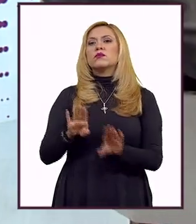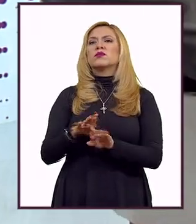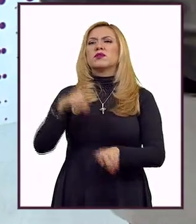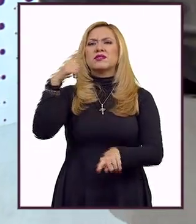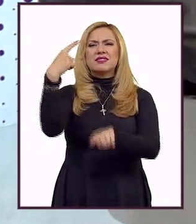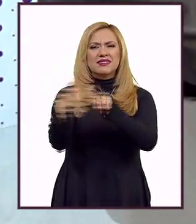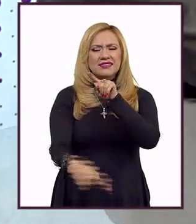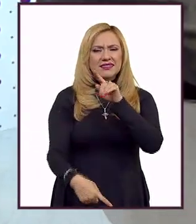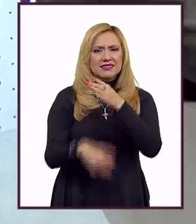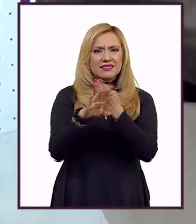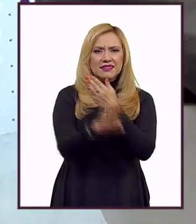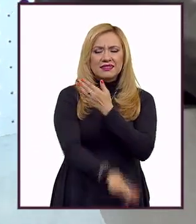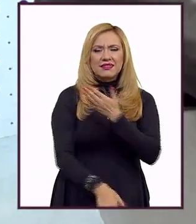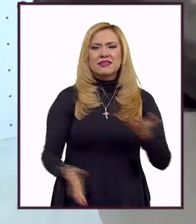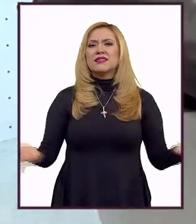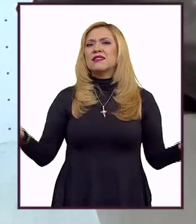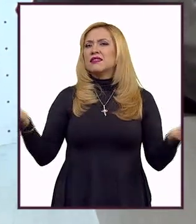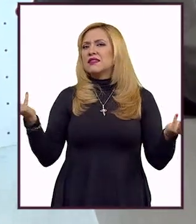tortura